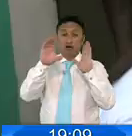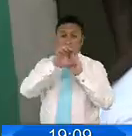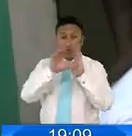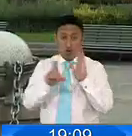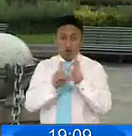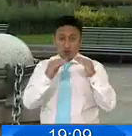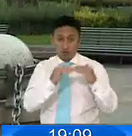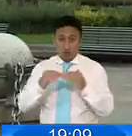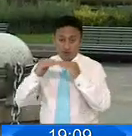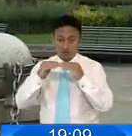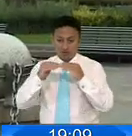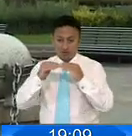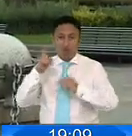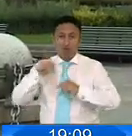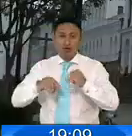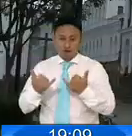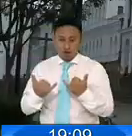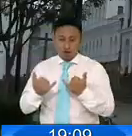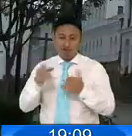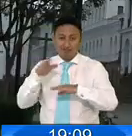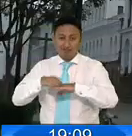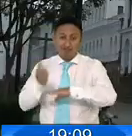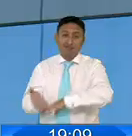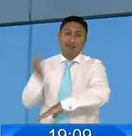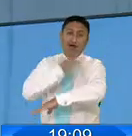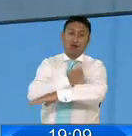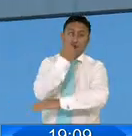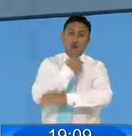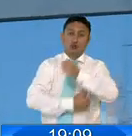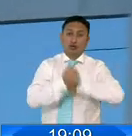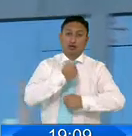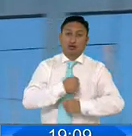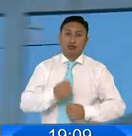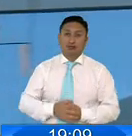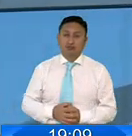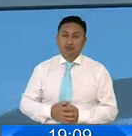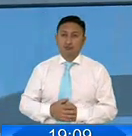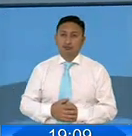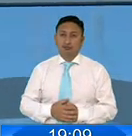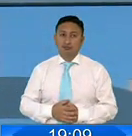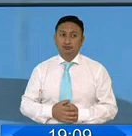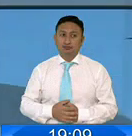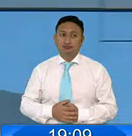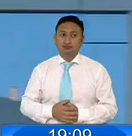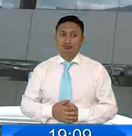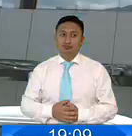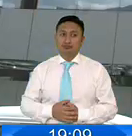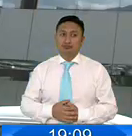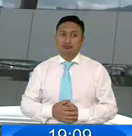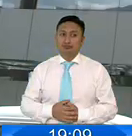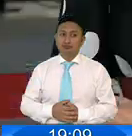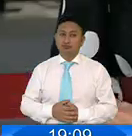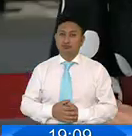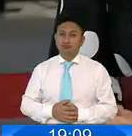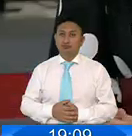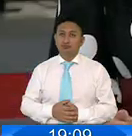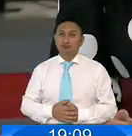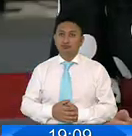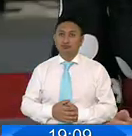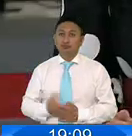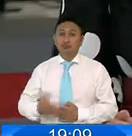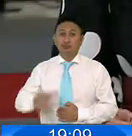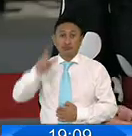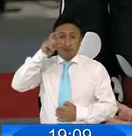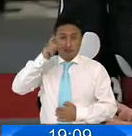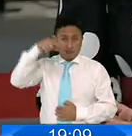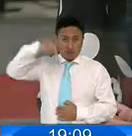Democracia debe realizarse un año antes del proceso electoral. Informó Priscila Cadena. En la